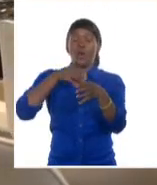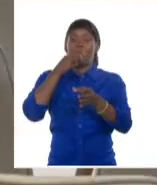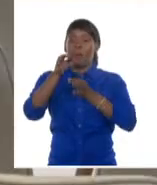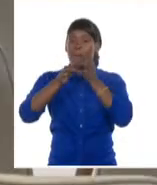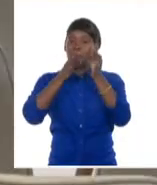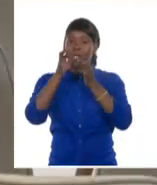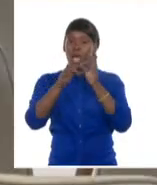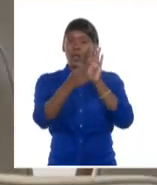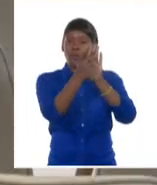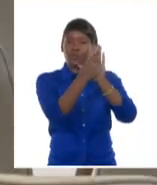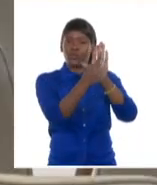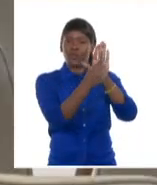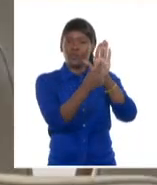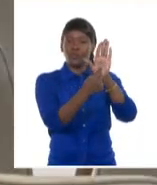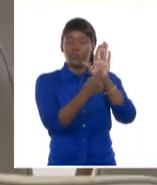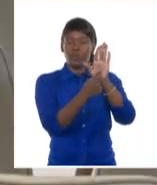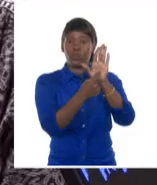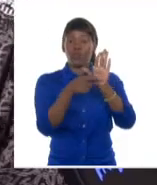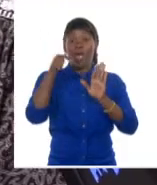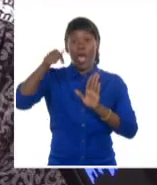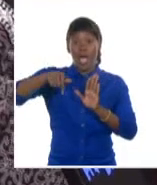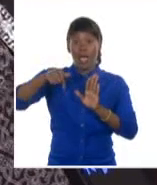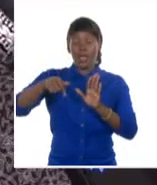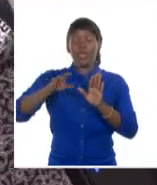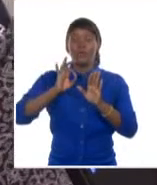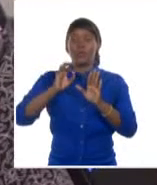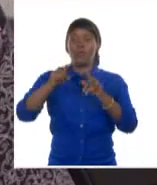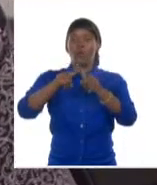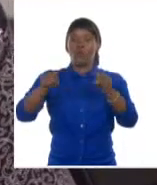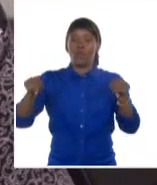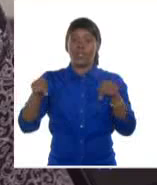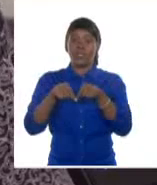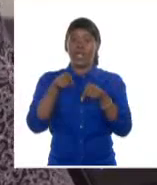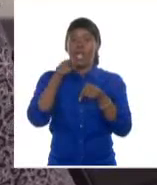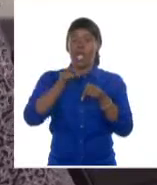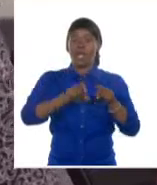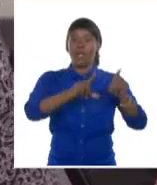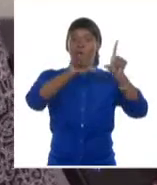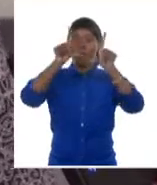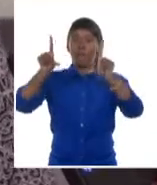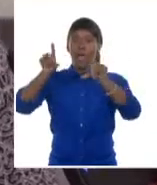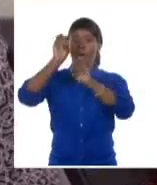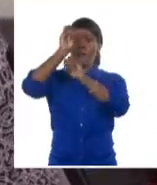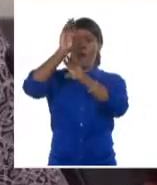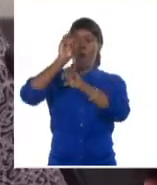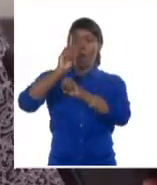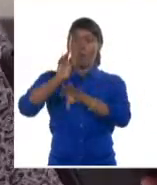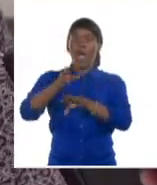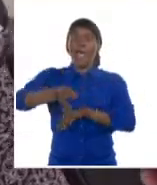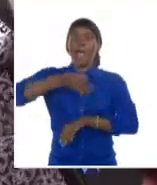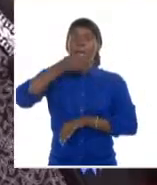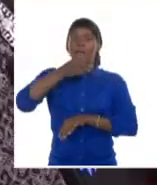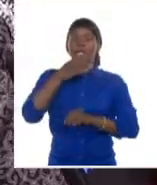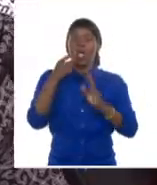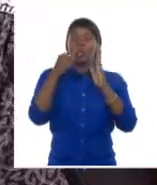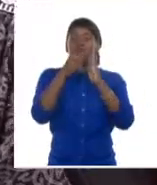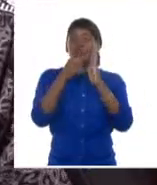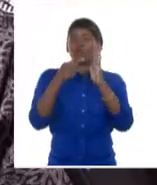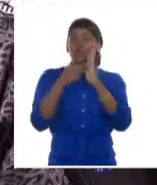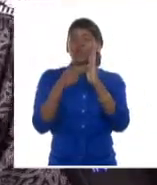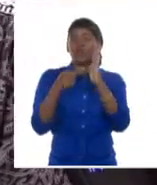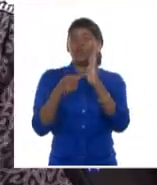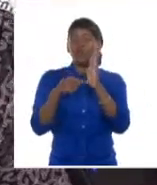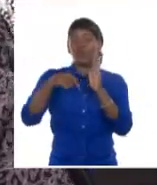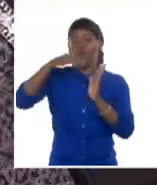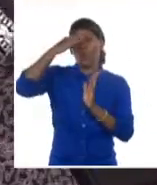un pabellón donde expondremos los avances de Cuba en el enfrentamiento al cambio climático. Es decir, las delegaciones podrán acercarse al